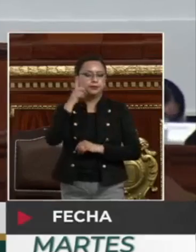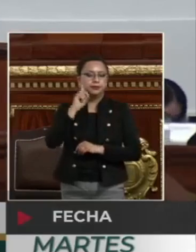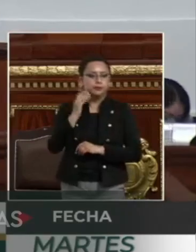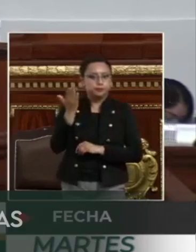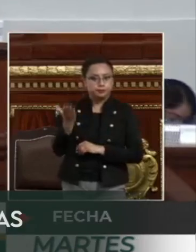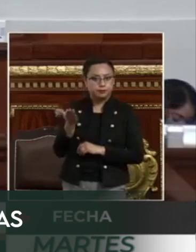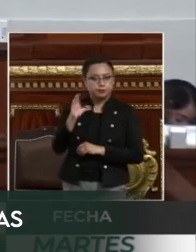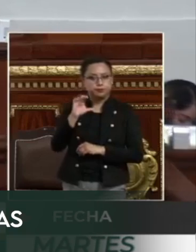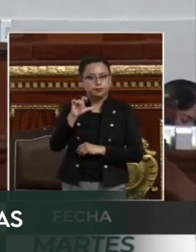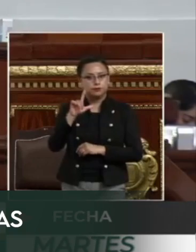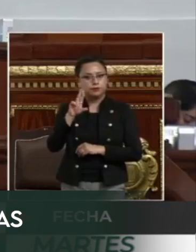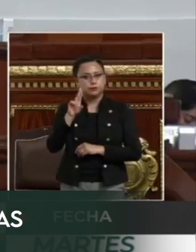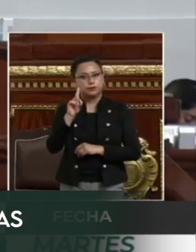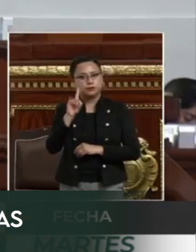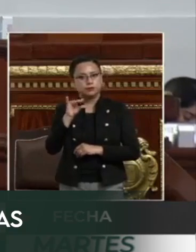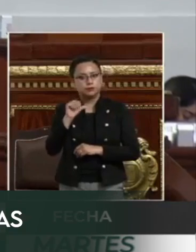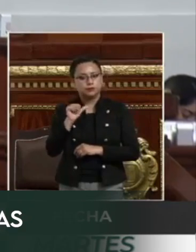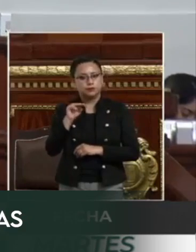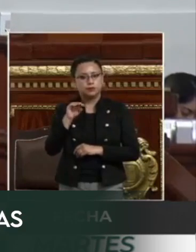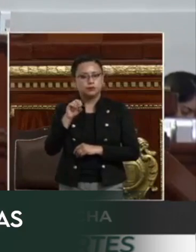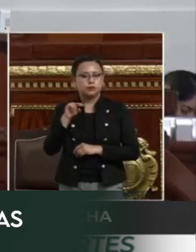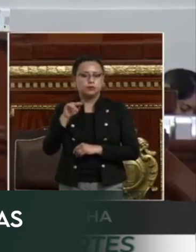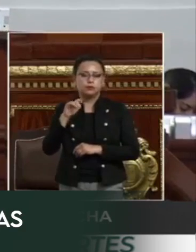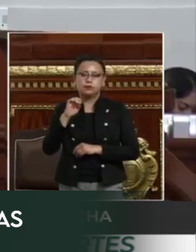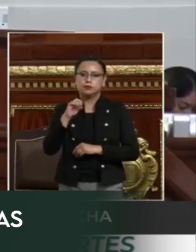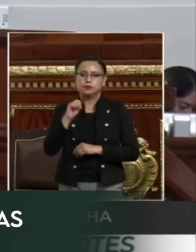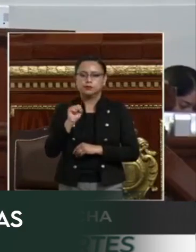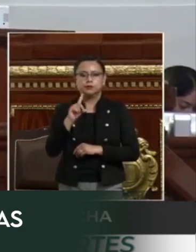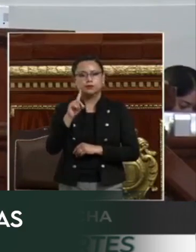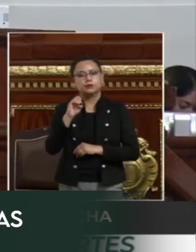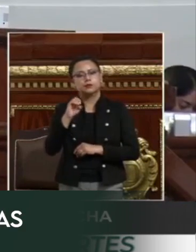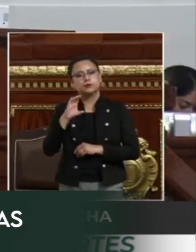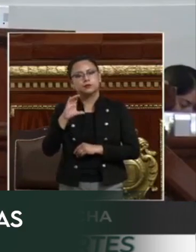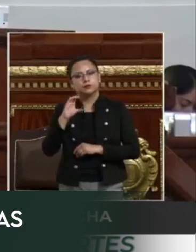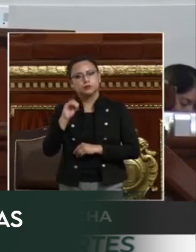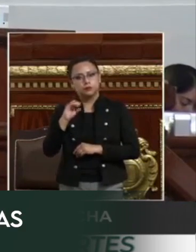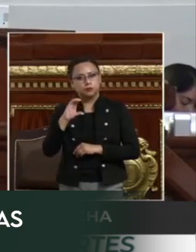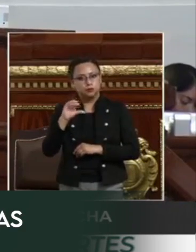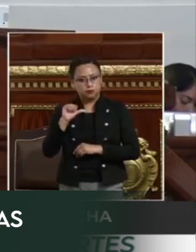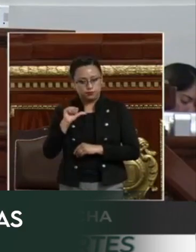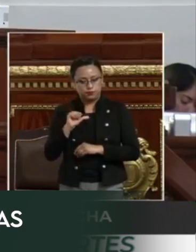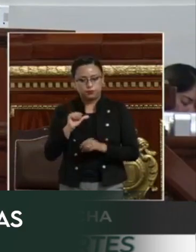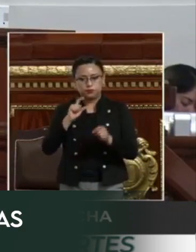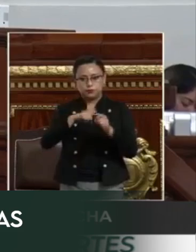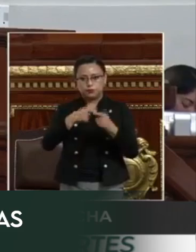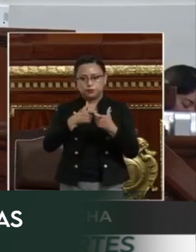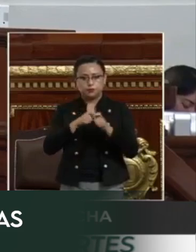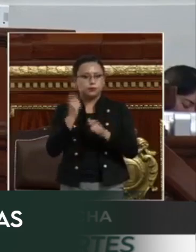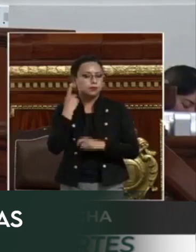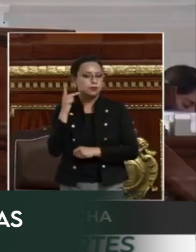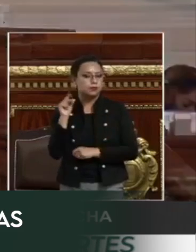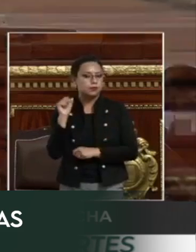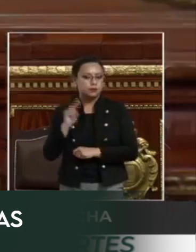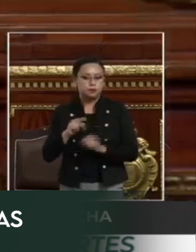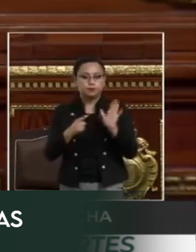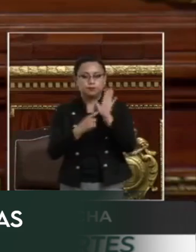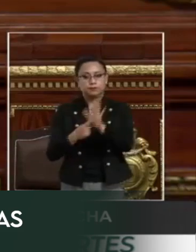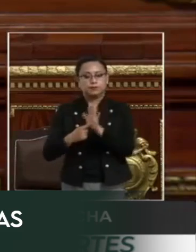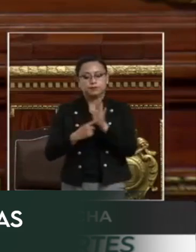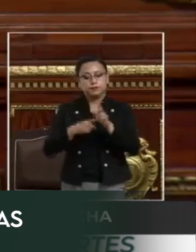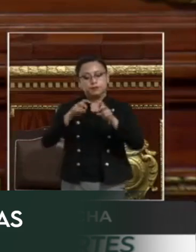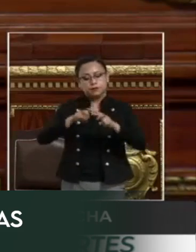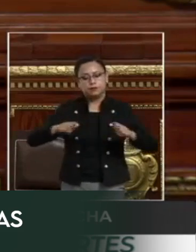El Pleno del Congreso de la Ciudad de México aprobó un dictamen presentado por la Comisión de Derechos Culturales mediante el cual se reforma la Ley de Bibliotecas de la